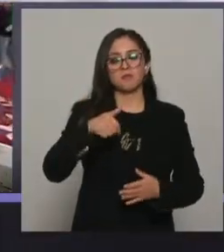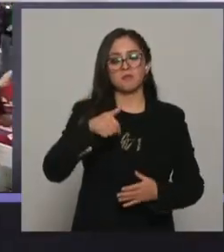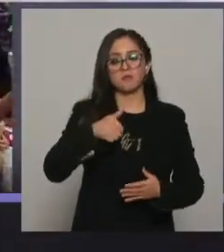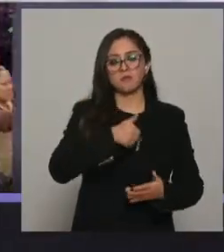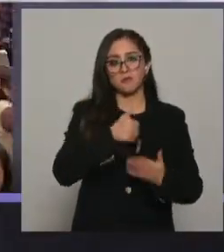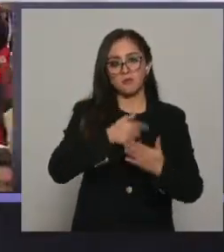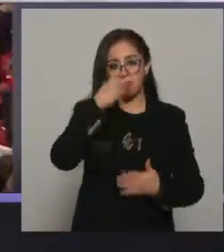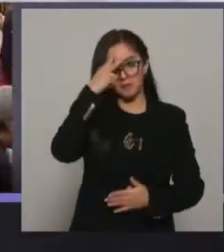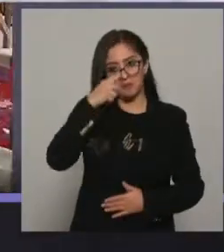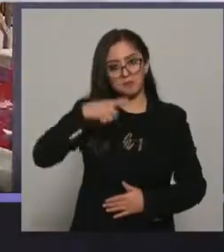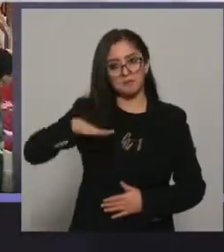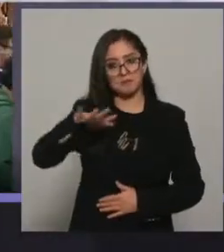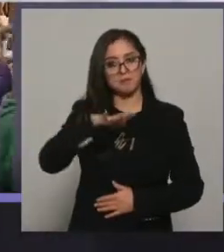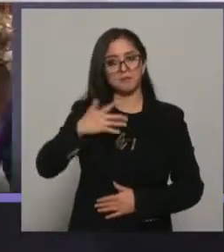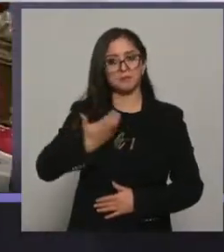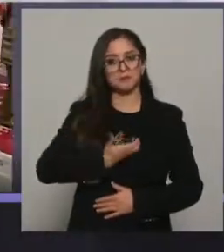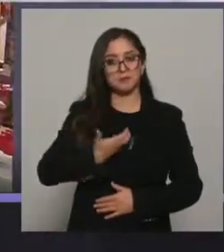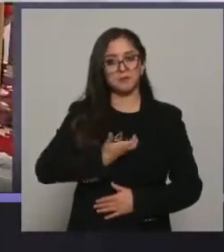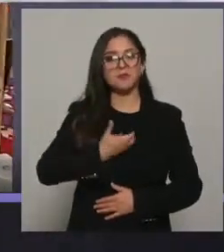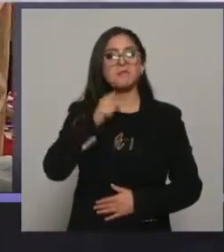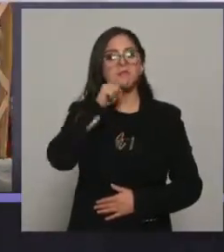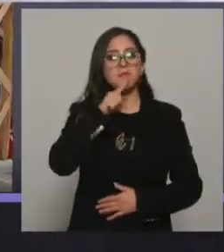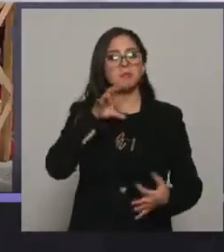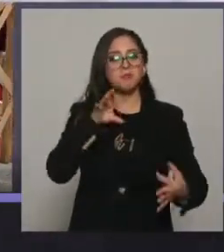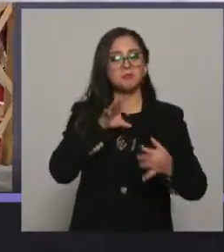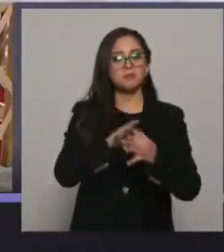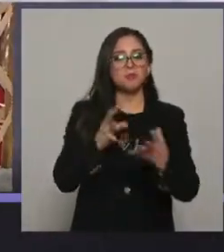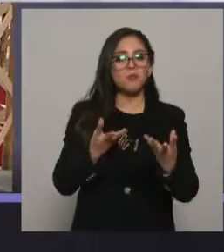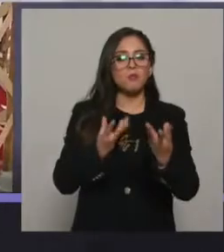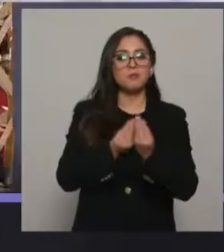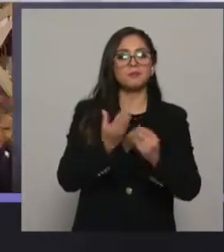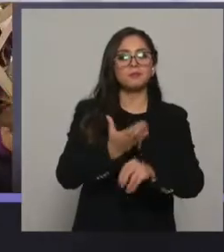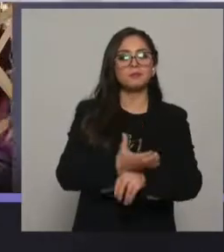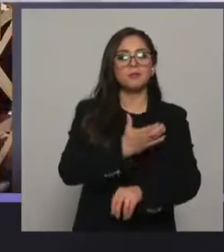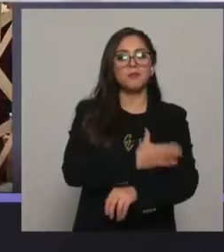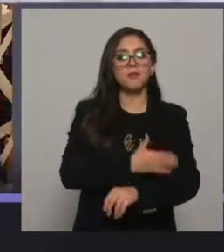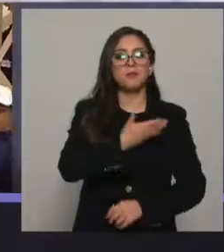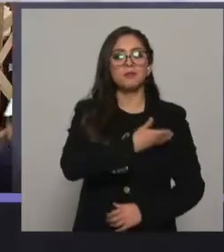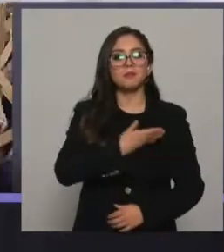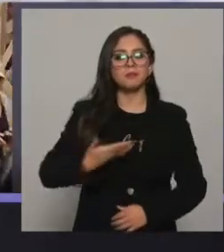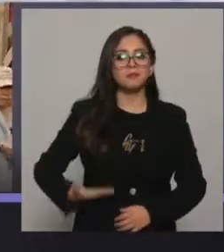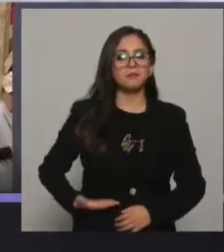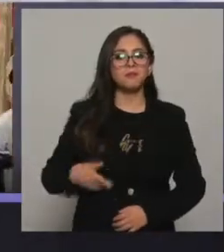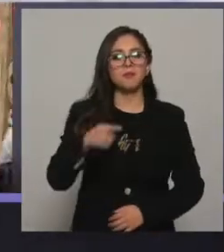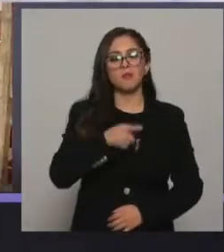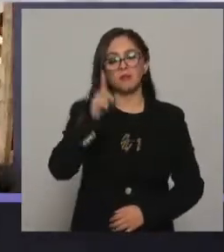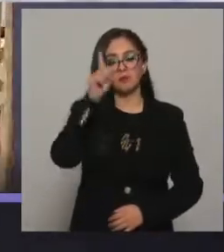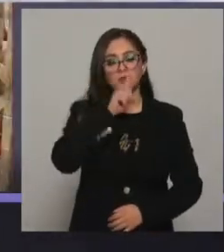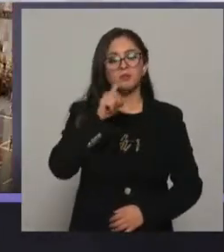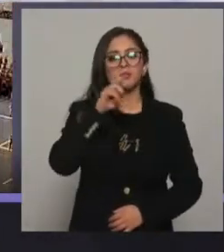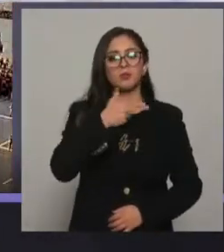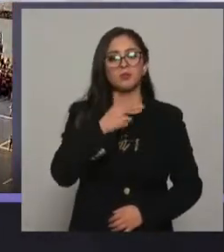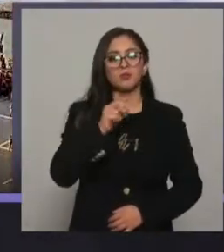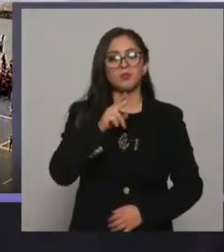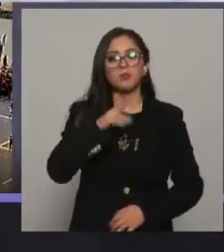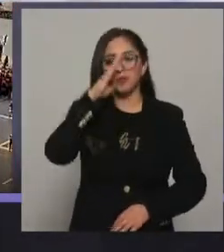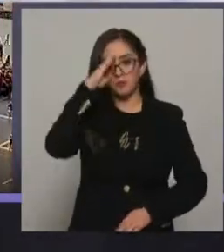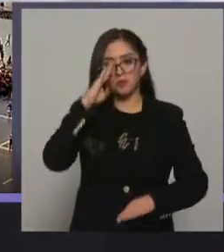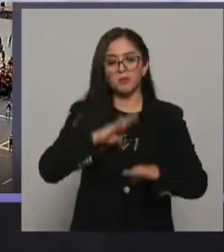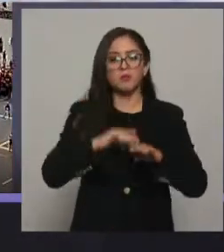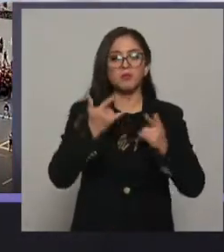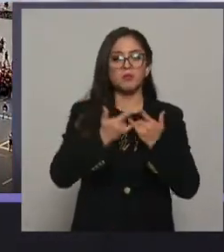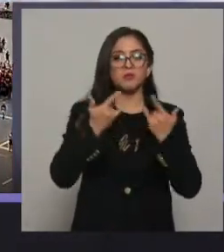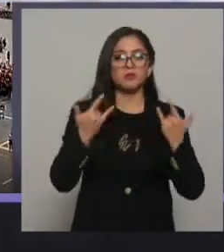Está también acompañando al presidente de la República la presidenta del Consejo Honorario de la Memoria Histórica y Cultural